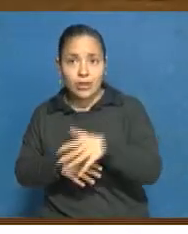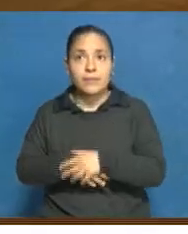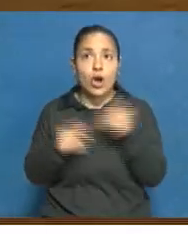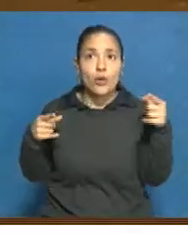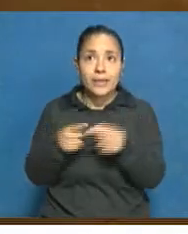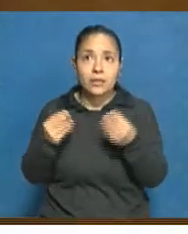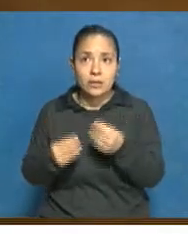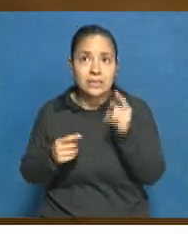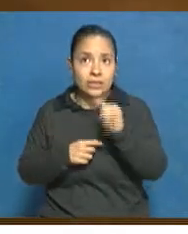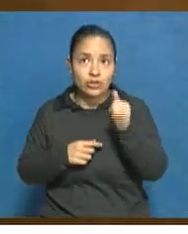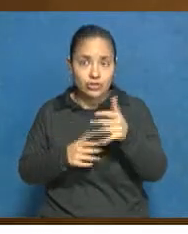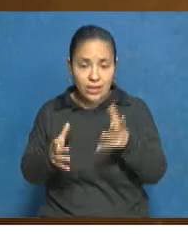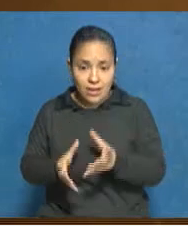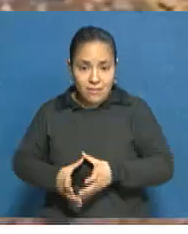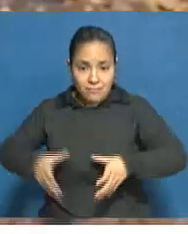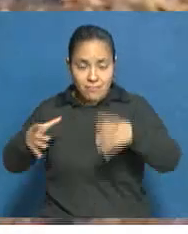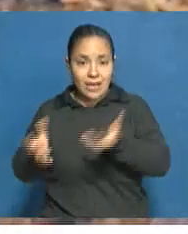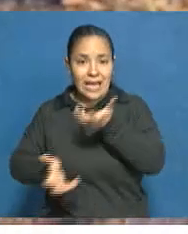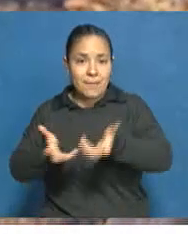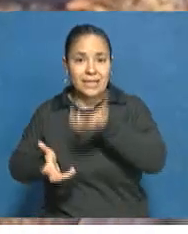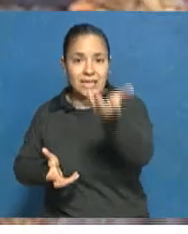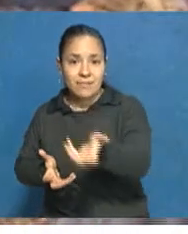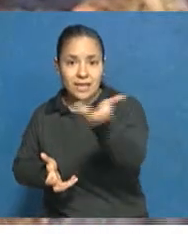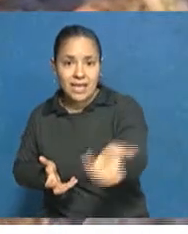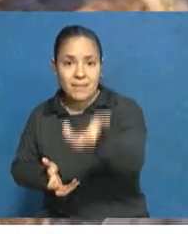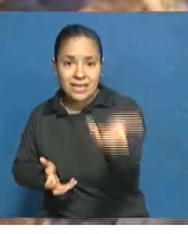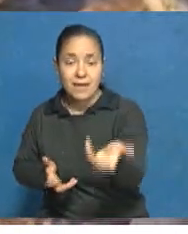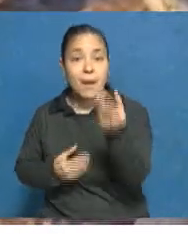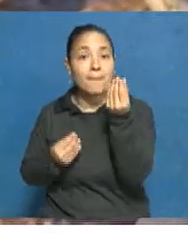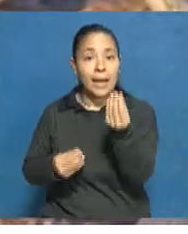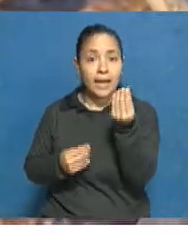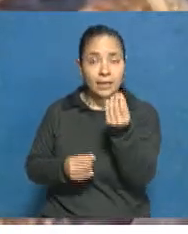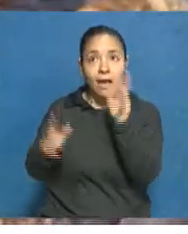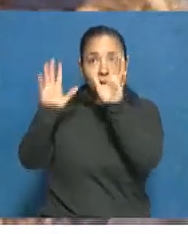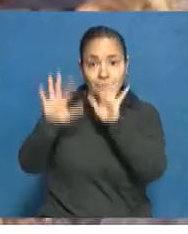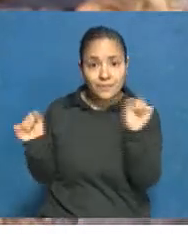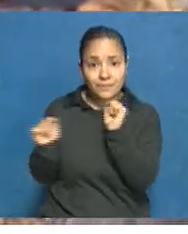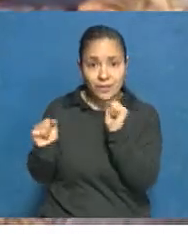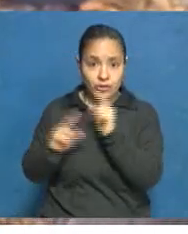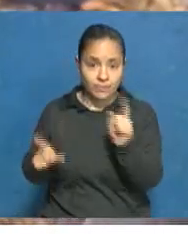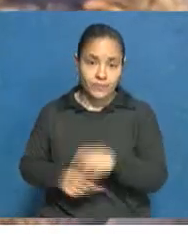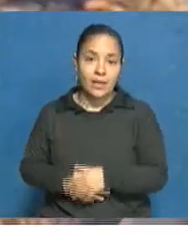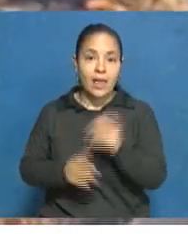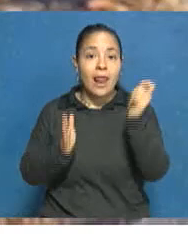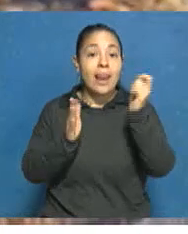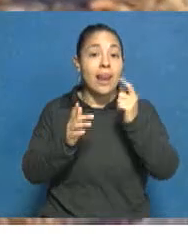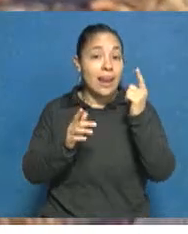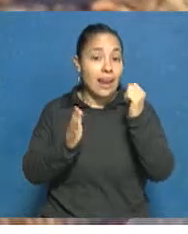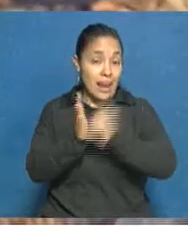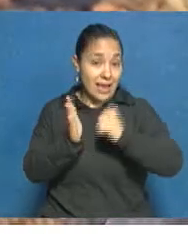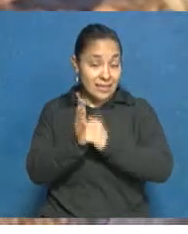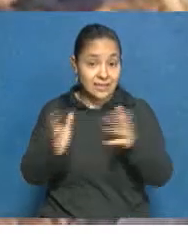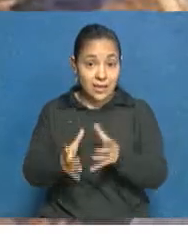tuvieron que aprender los quemadores que nosotros usamos leña con los tachos de estos de